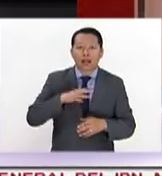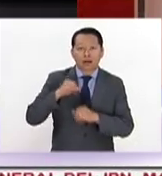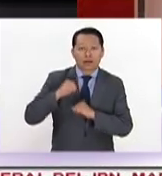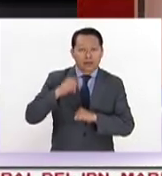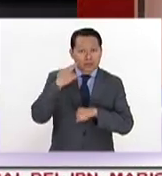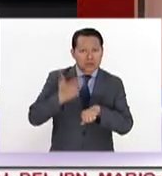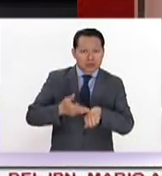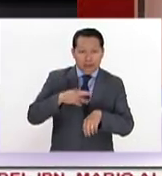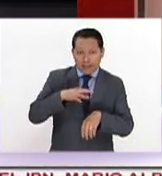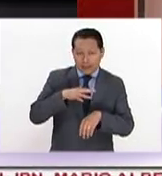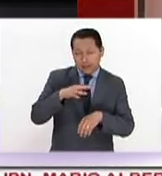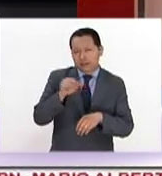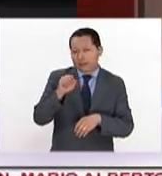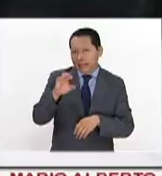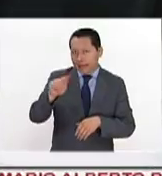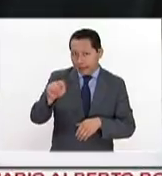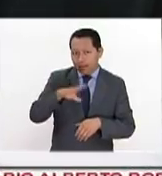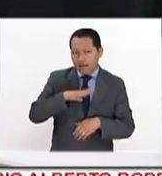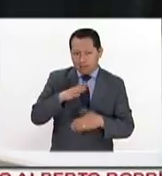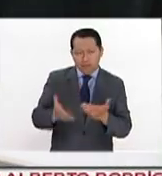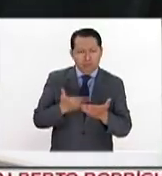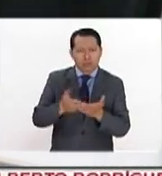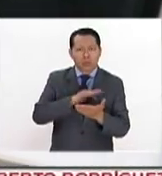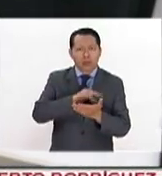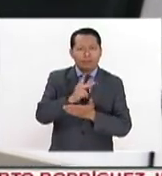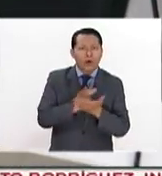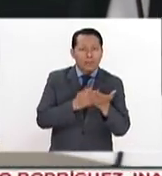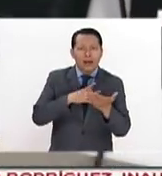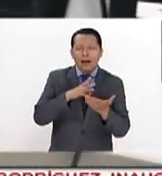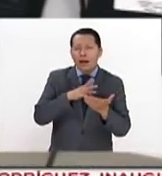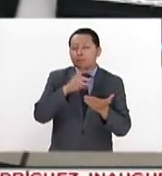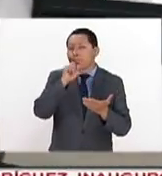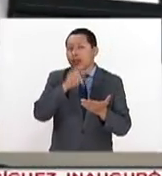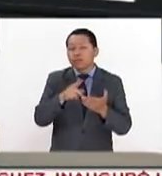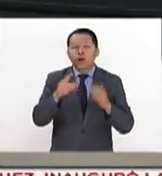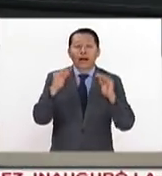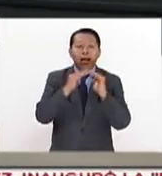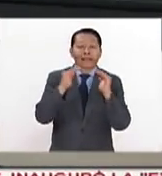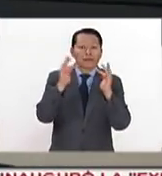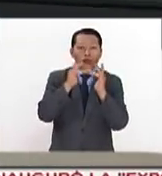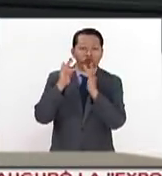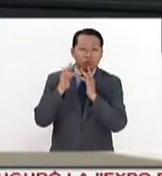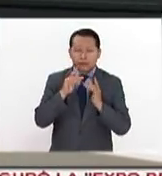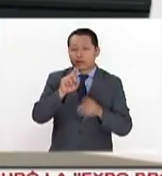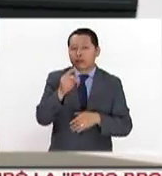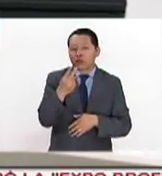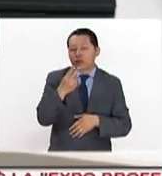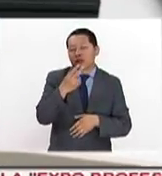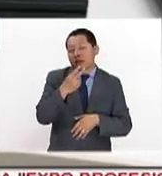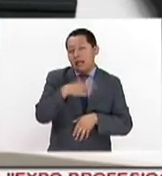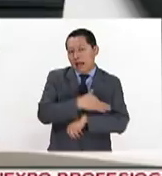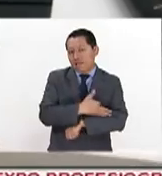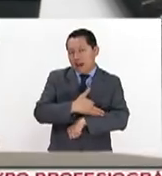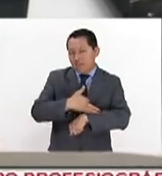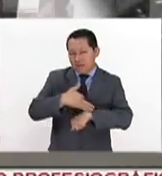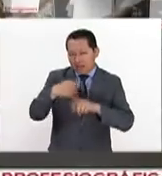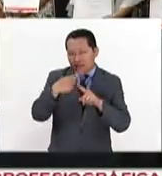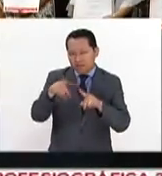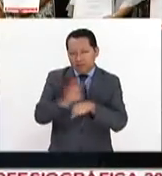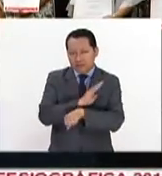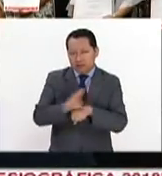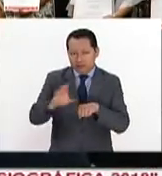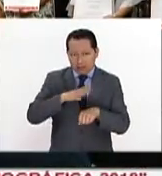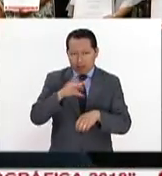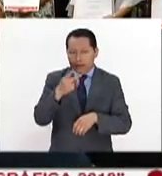Autoridades de la Secretaría de Comunicaciones y Transportes presentaron el programa piloto Hogares Conectados. A 32 familias beneficiarias del